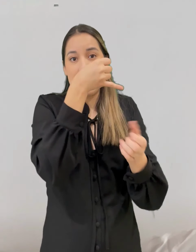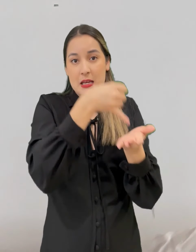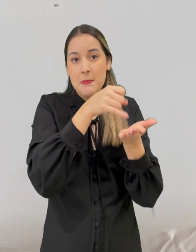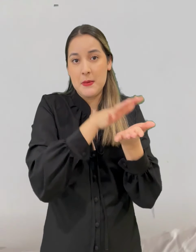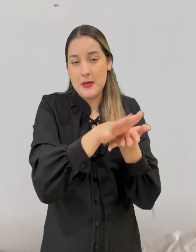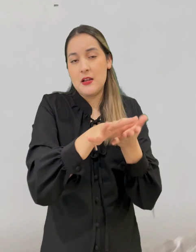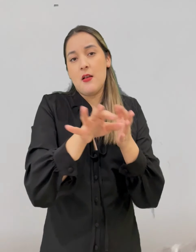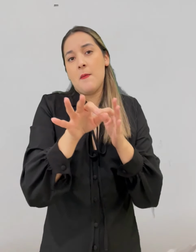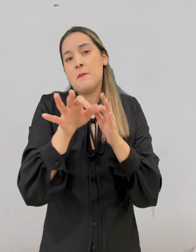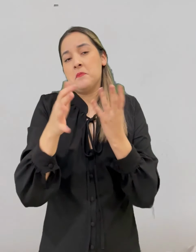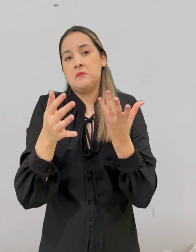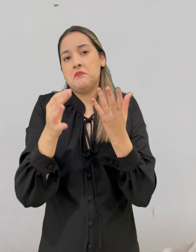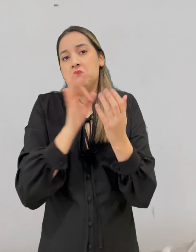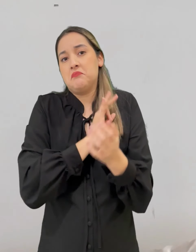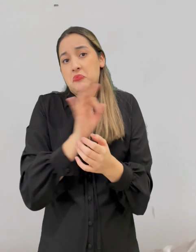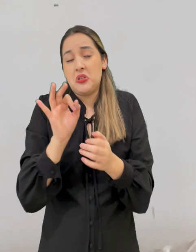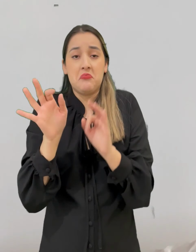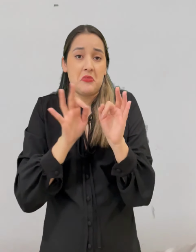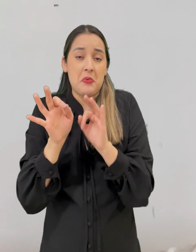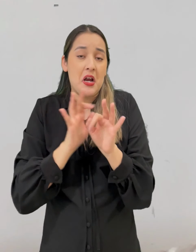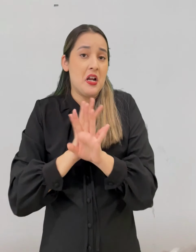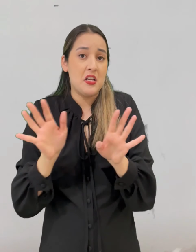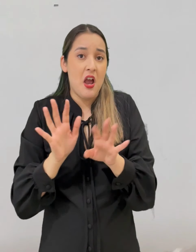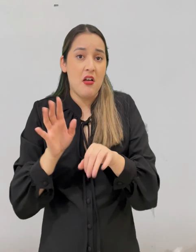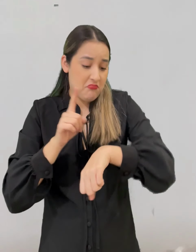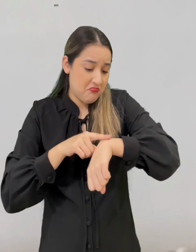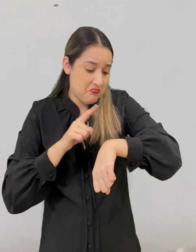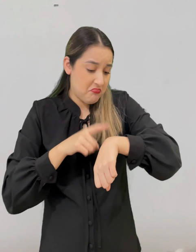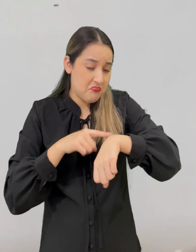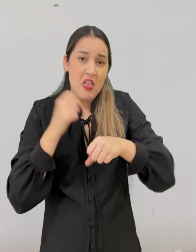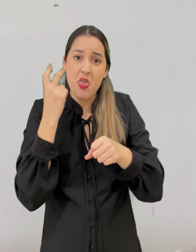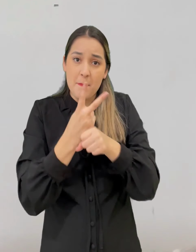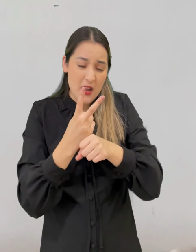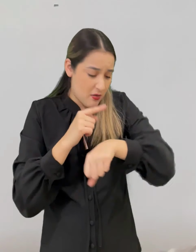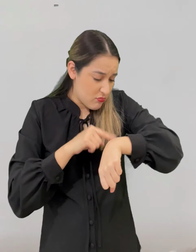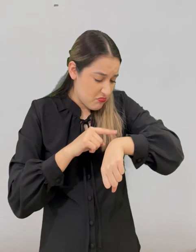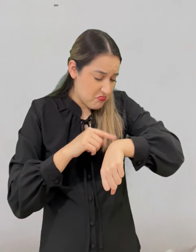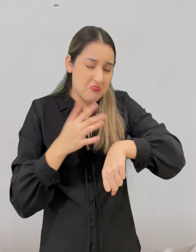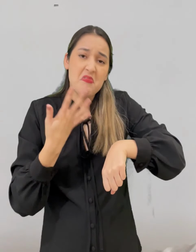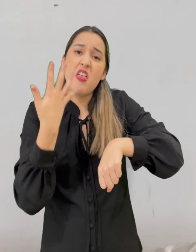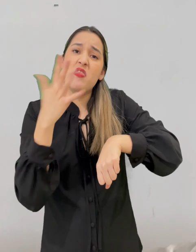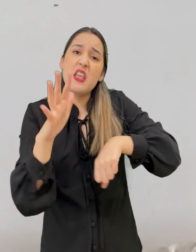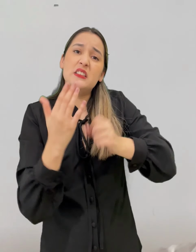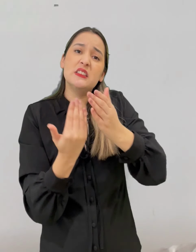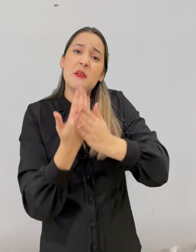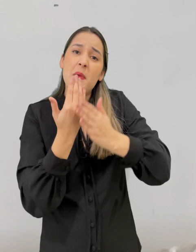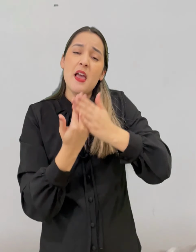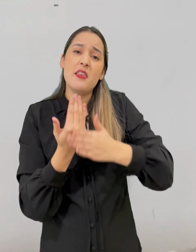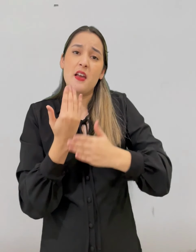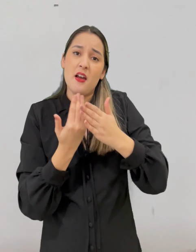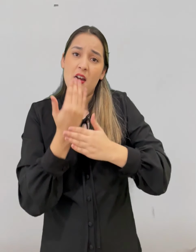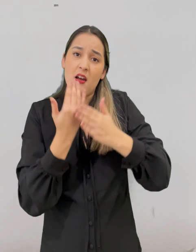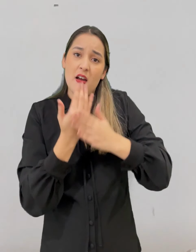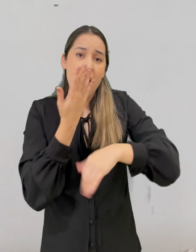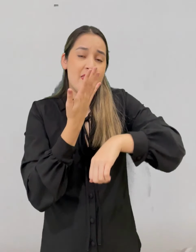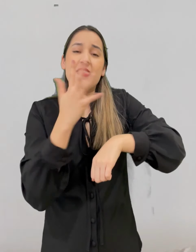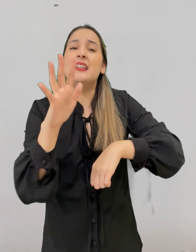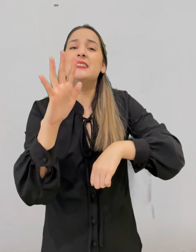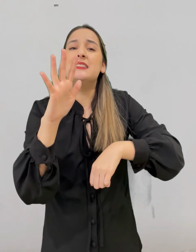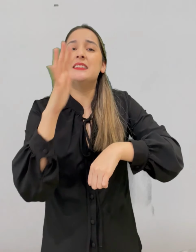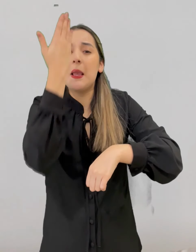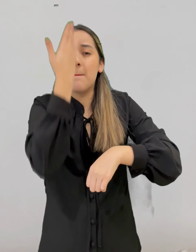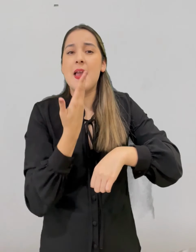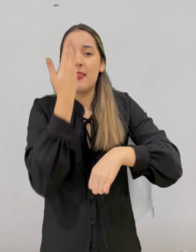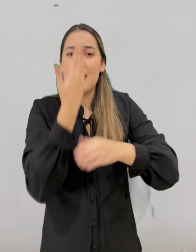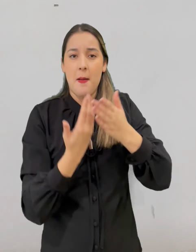parte no por lo pronto es todo es temprano bueno lo cierto son las diez y media de la mañana ahorita que llegue